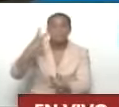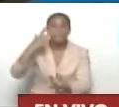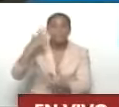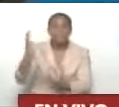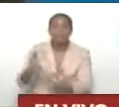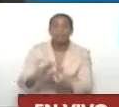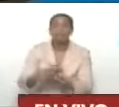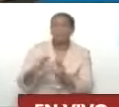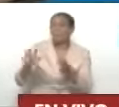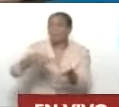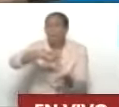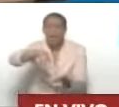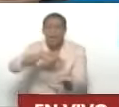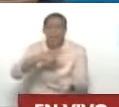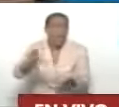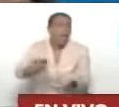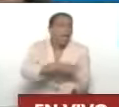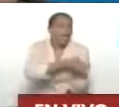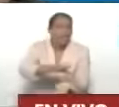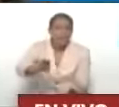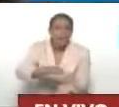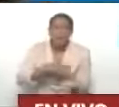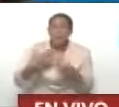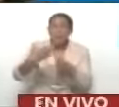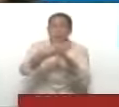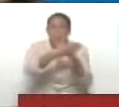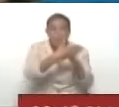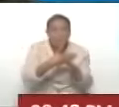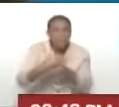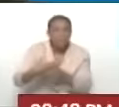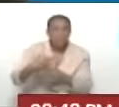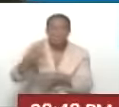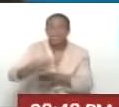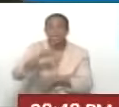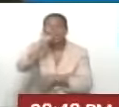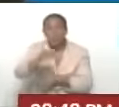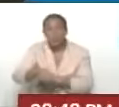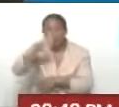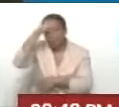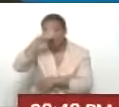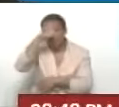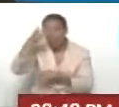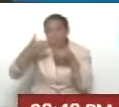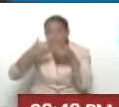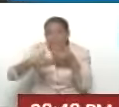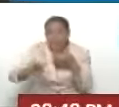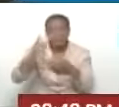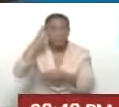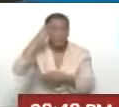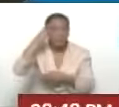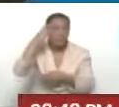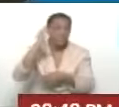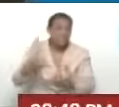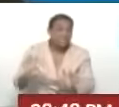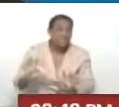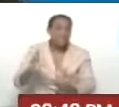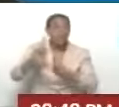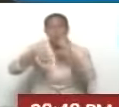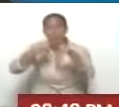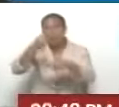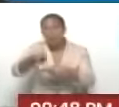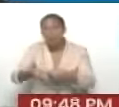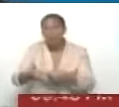la bailamos, la cantamos y la compartimos en cada edición. Próximamente, seguramente creo en